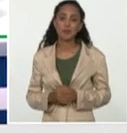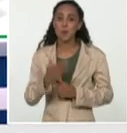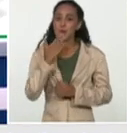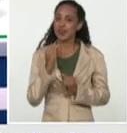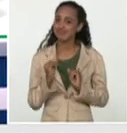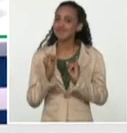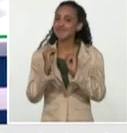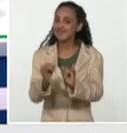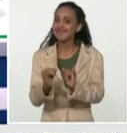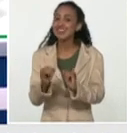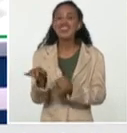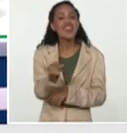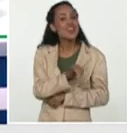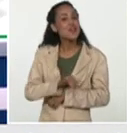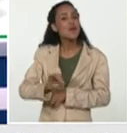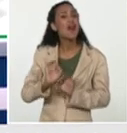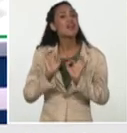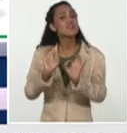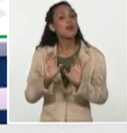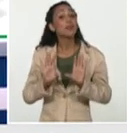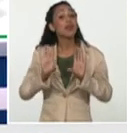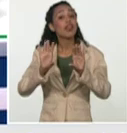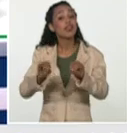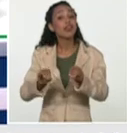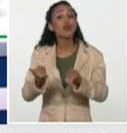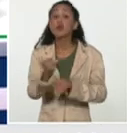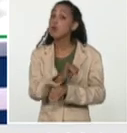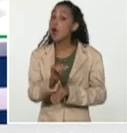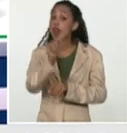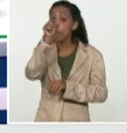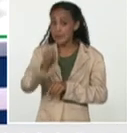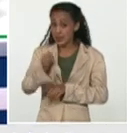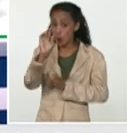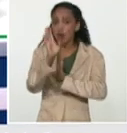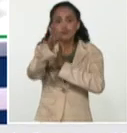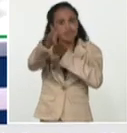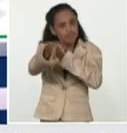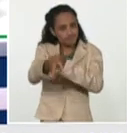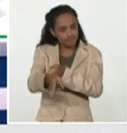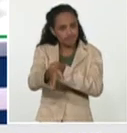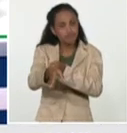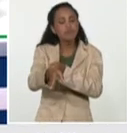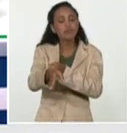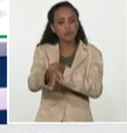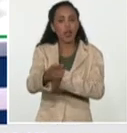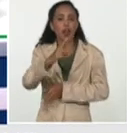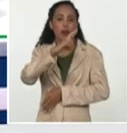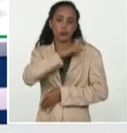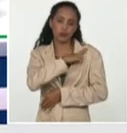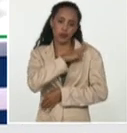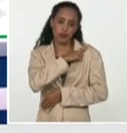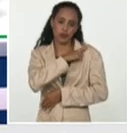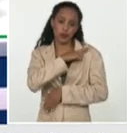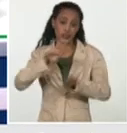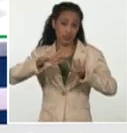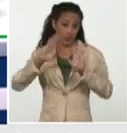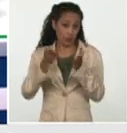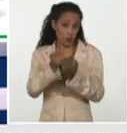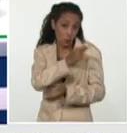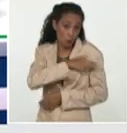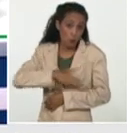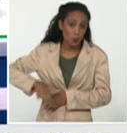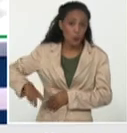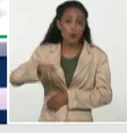ser acompañadas, como siempre decimos, con la conducta sensata de toda la población. De inmediato pasamos